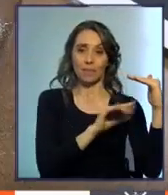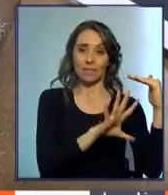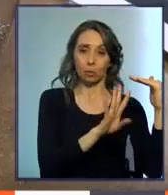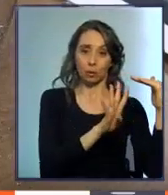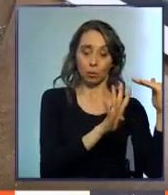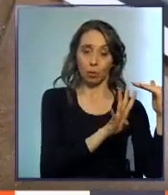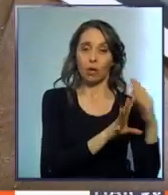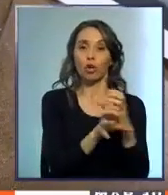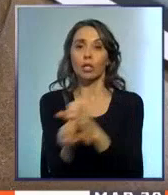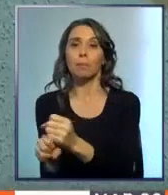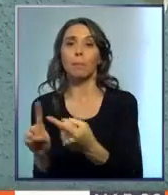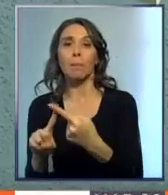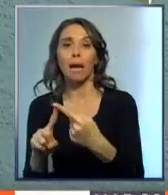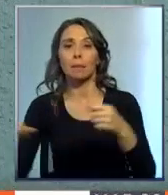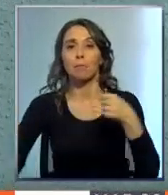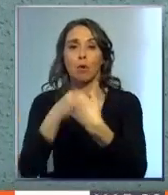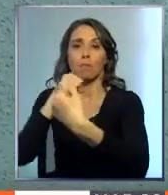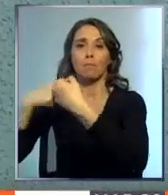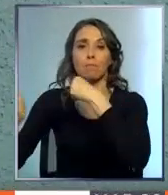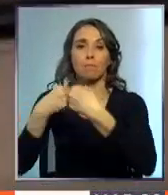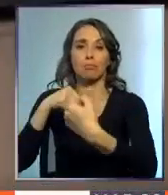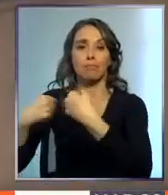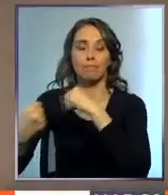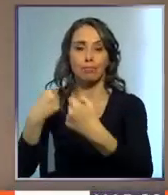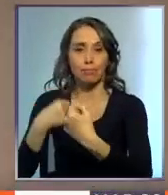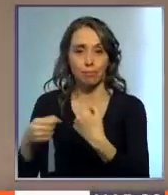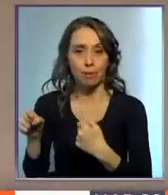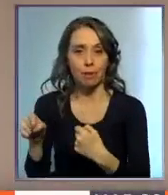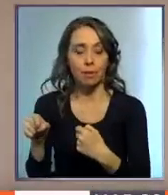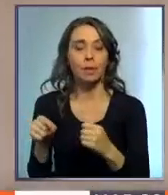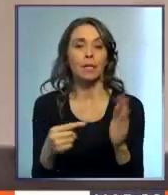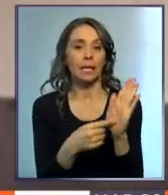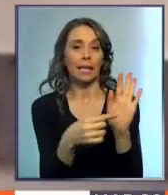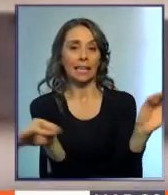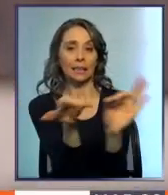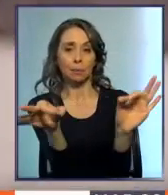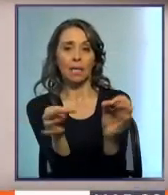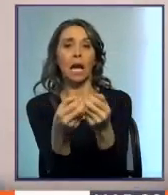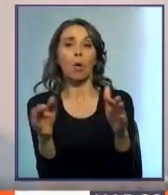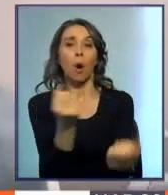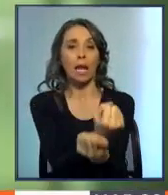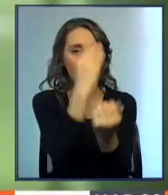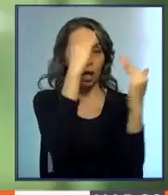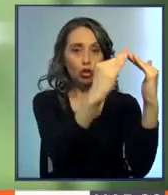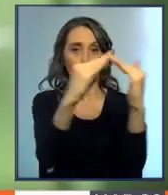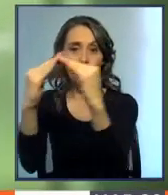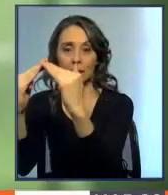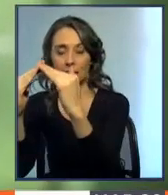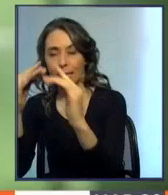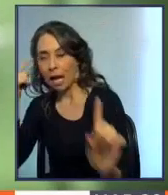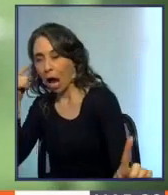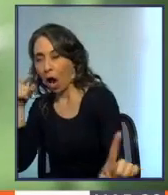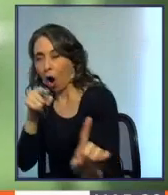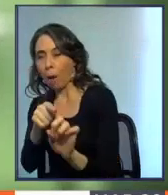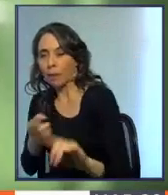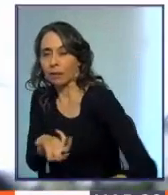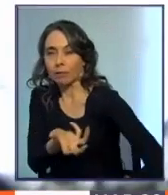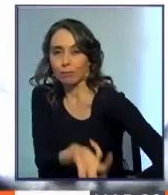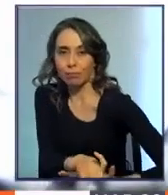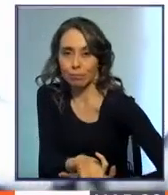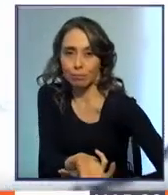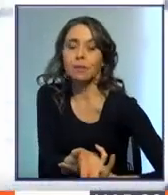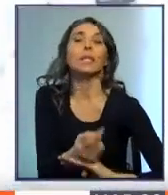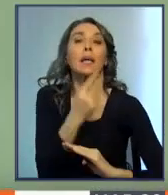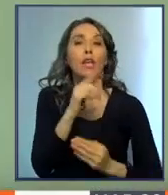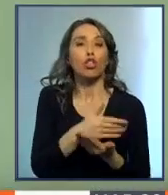y participó en enfrentamientos. En este punto detallaron que cualquier comisaría es un objetivo. Además aseguran que